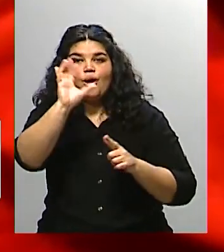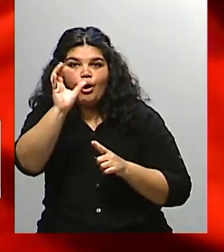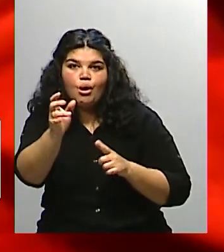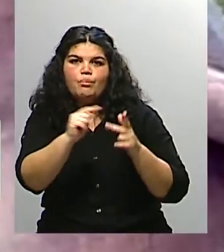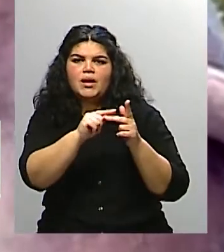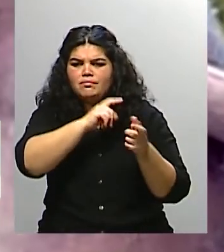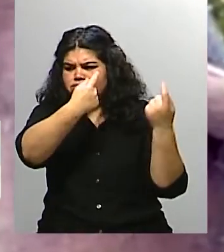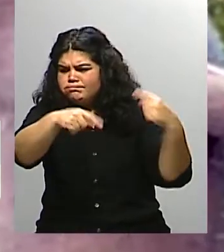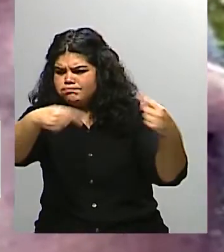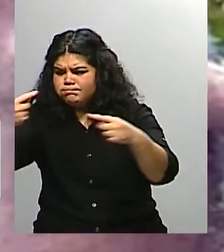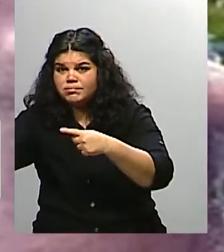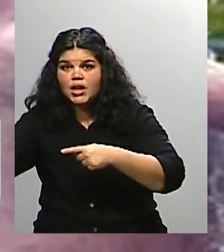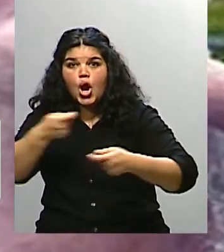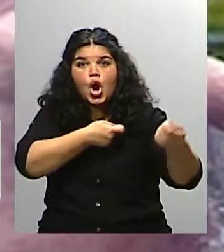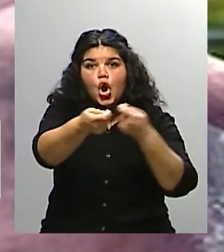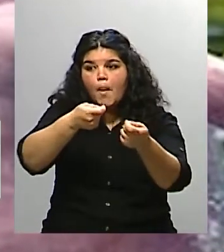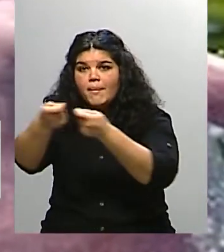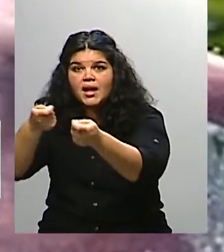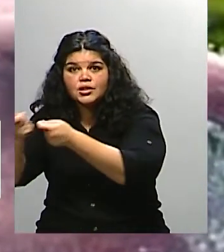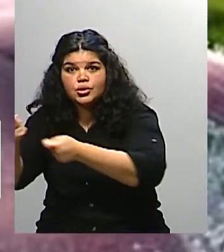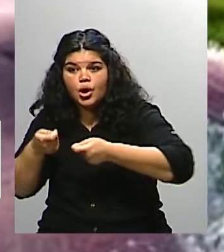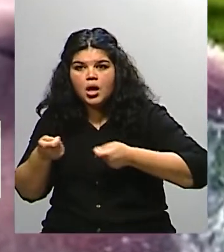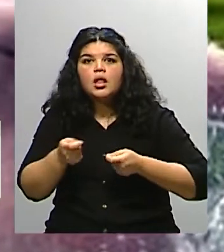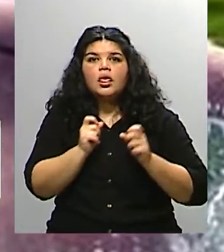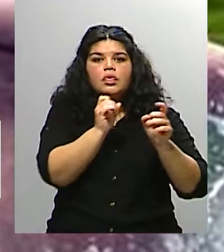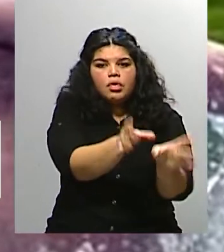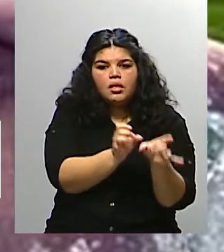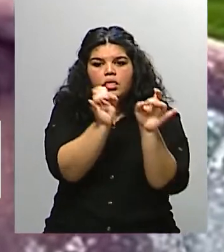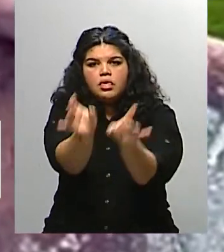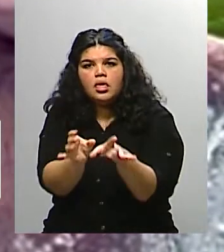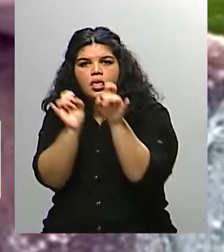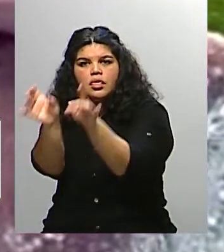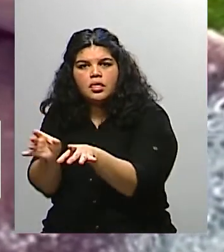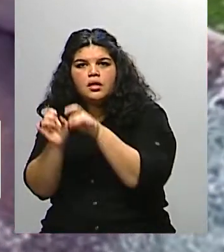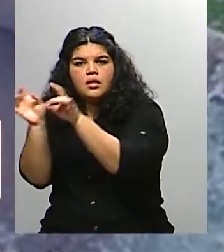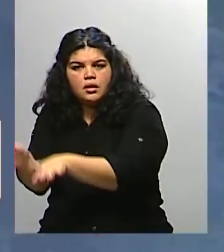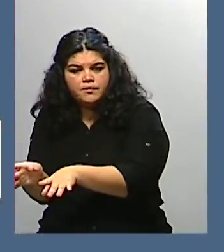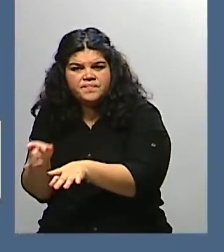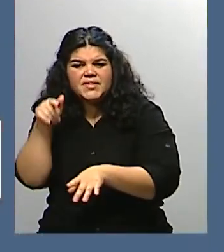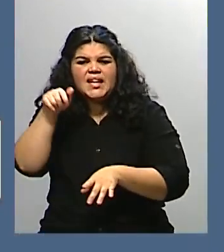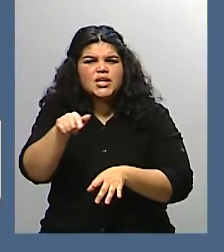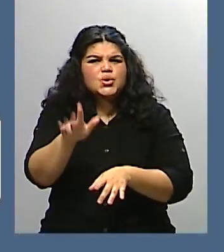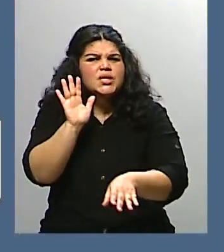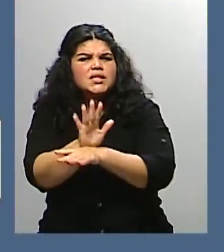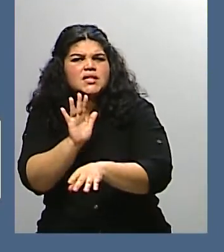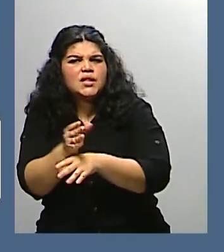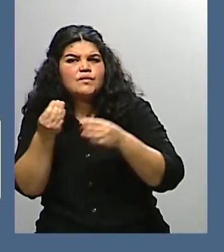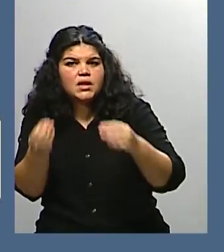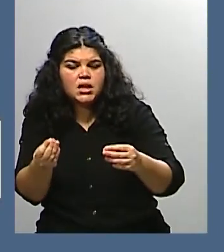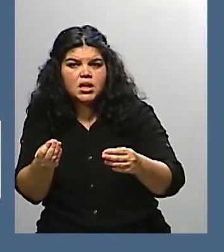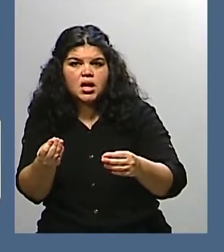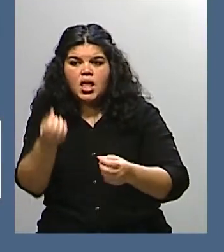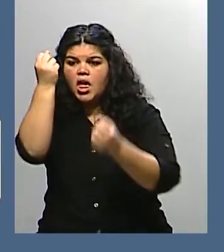todo ese relacionamiento de que todo está conectado y que muchas veces los intereses económicos pasan por encima de los